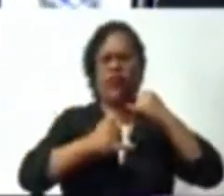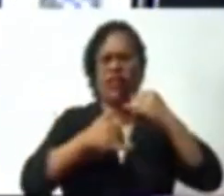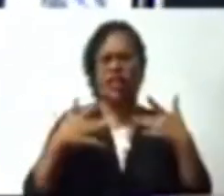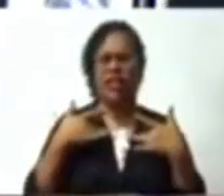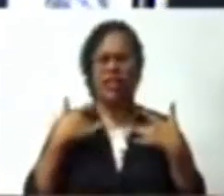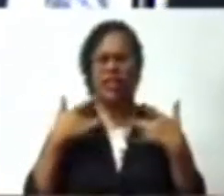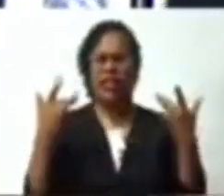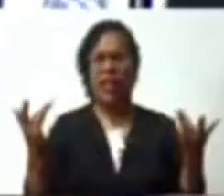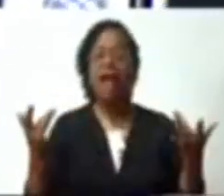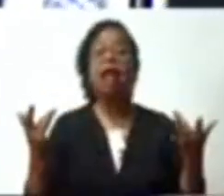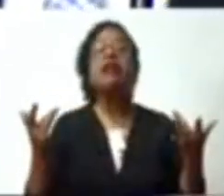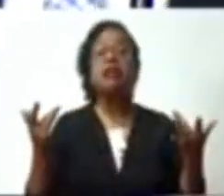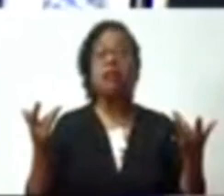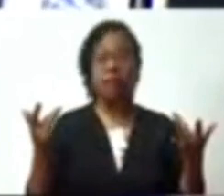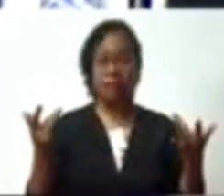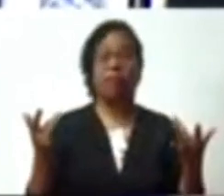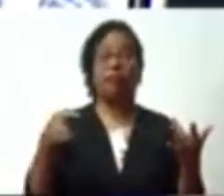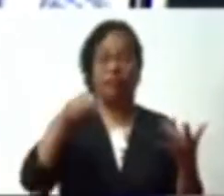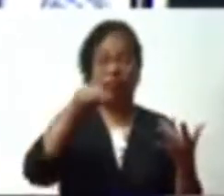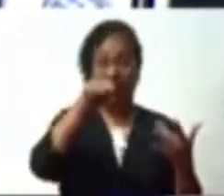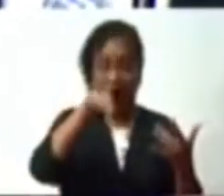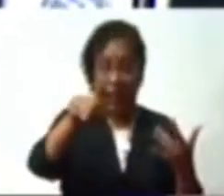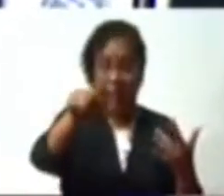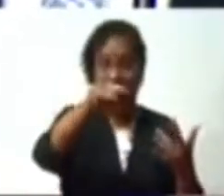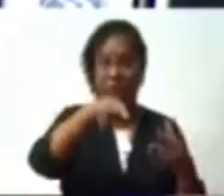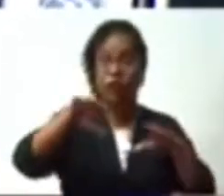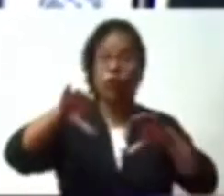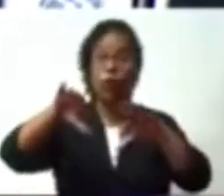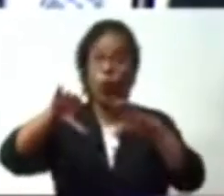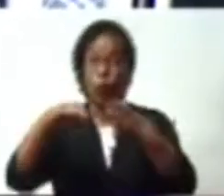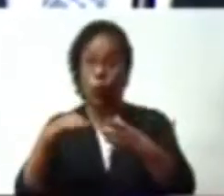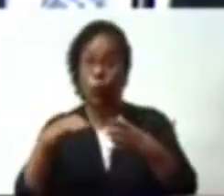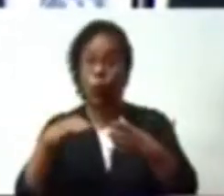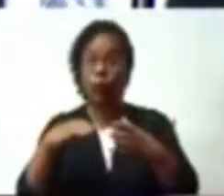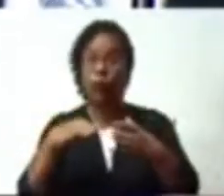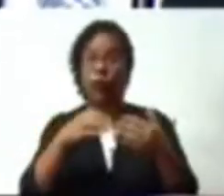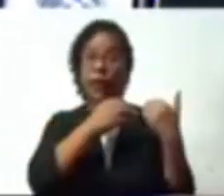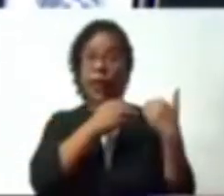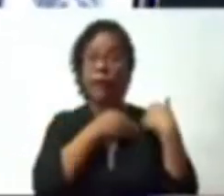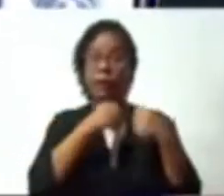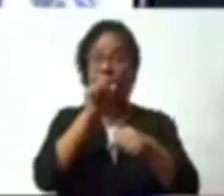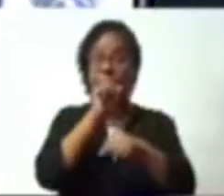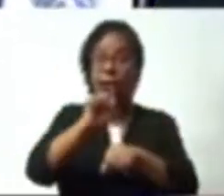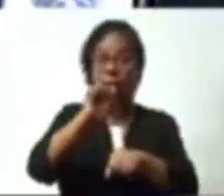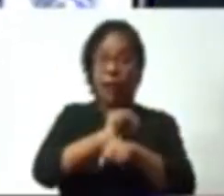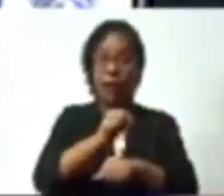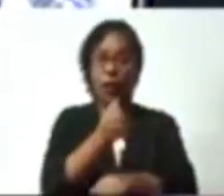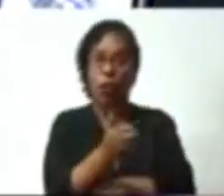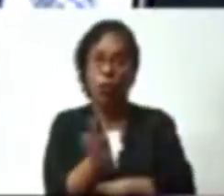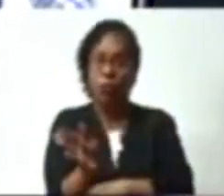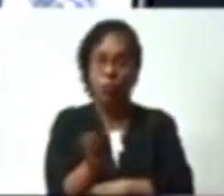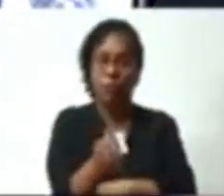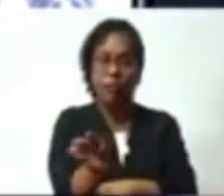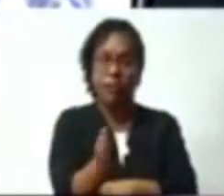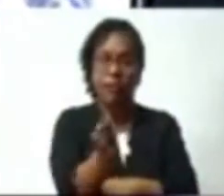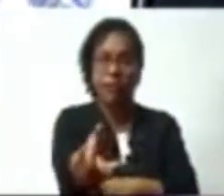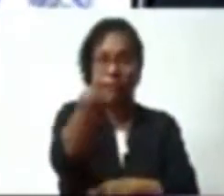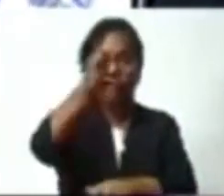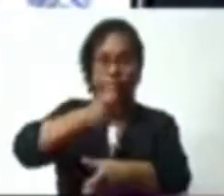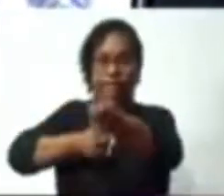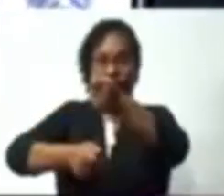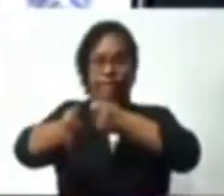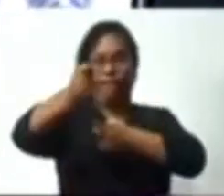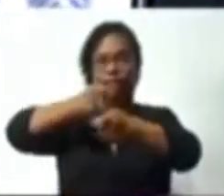de Sánchez, con la construcción de un muelle pesquero y turístico con una inversión de